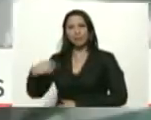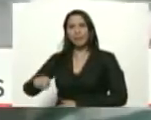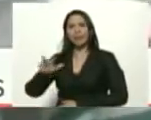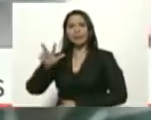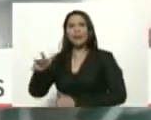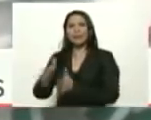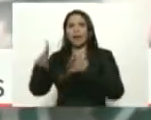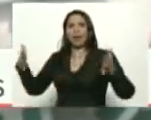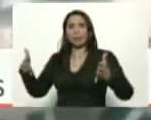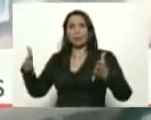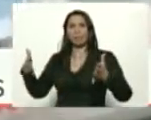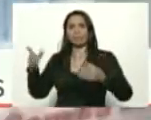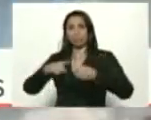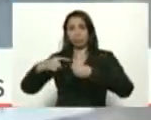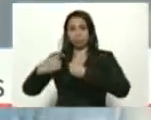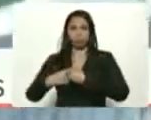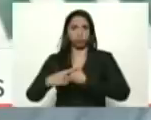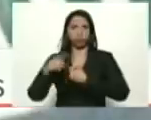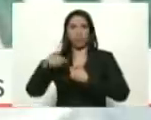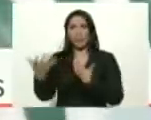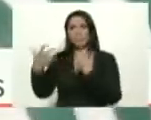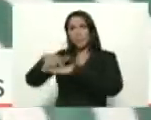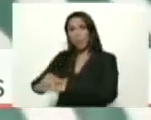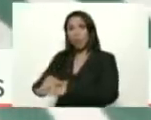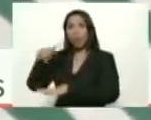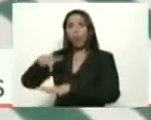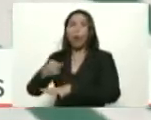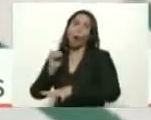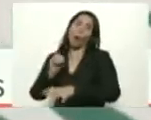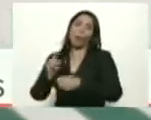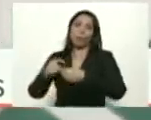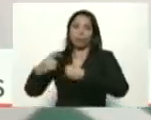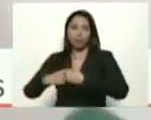grandes componentes que involucran o incluyen